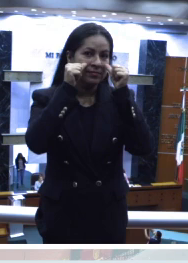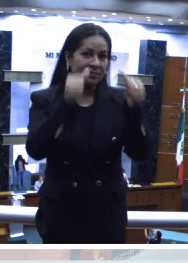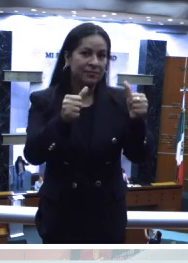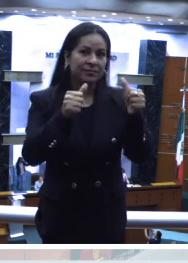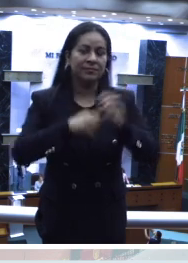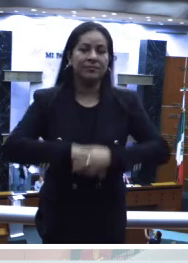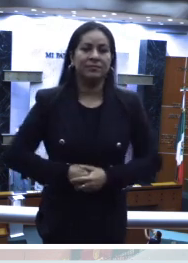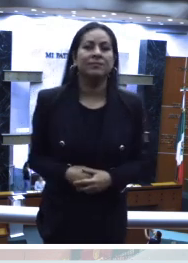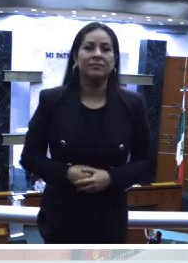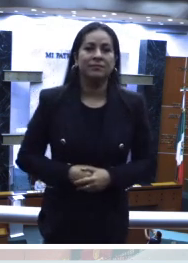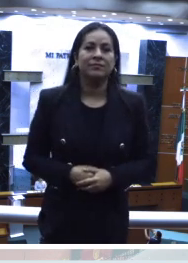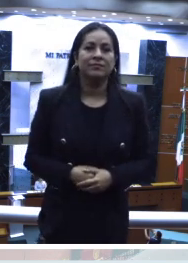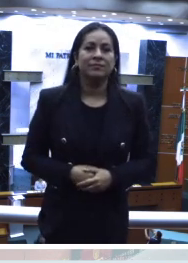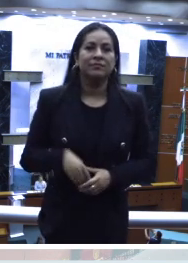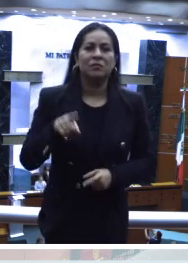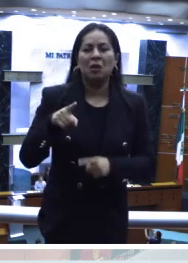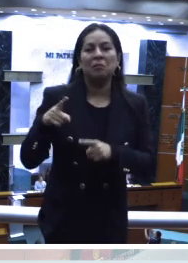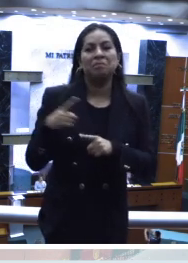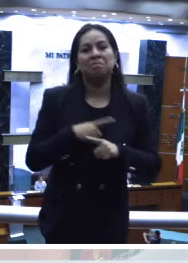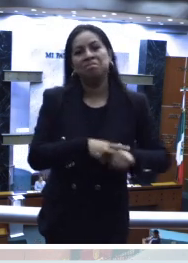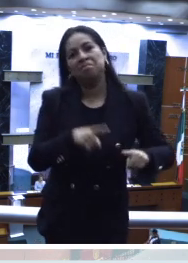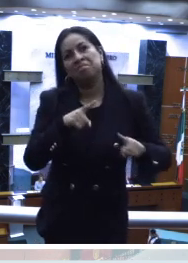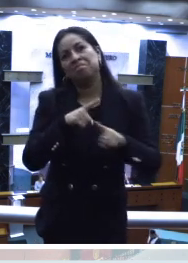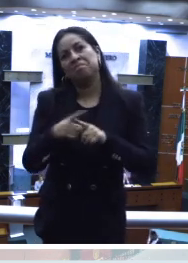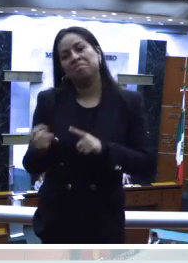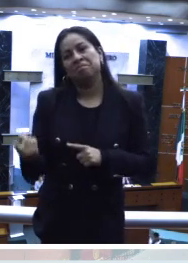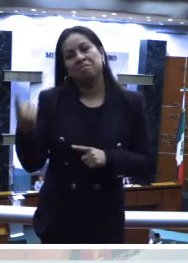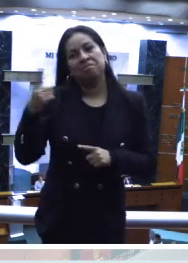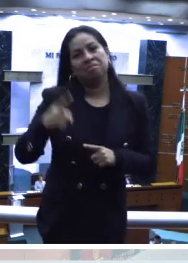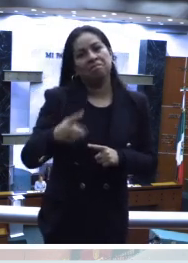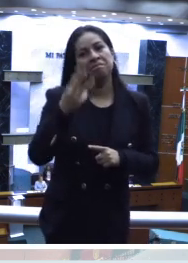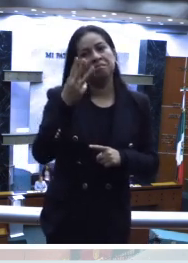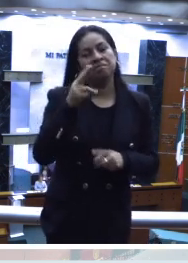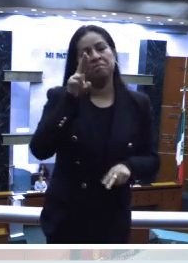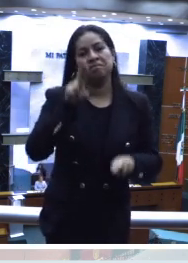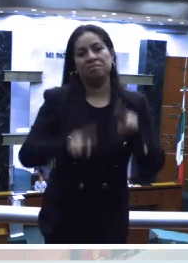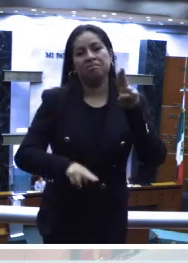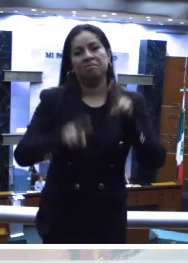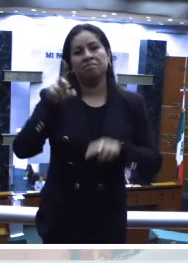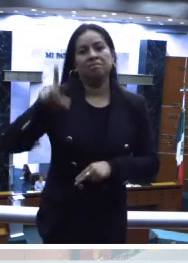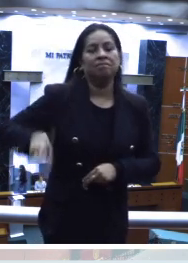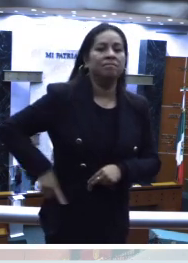atención por parte de los diversos órdenes de gobierno